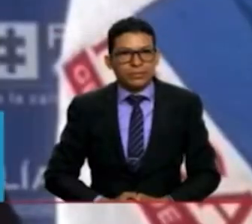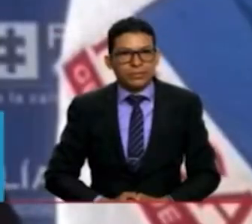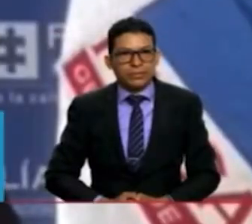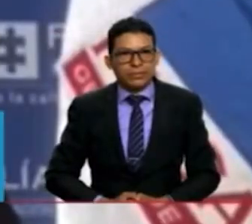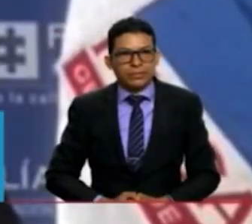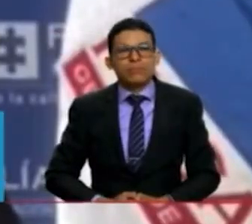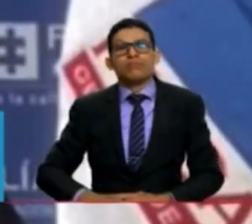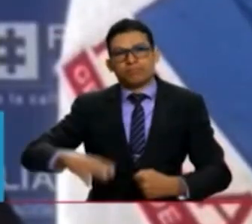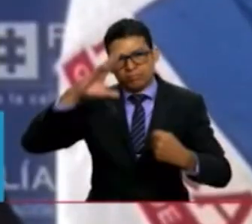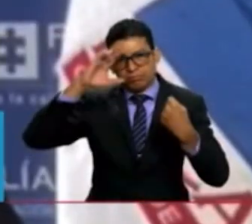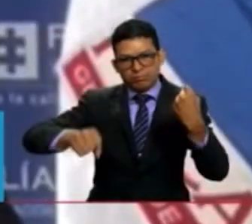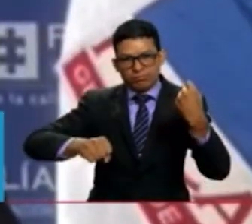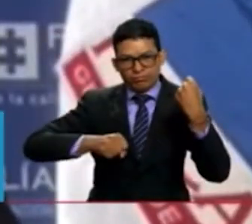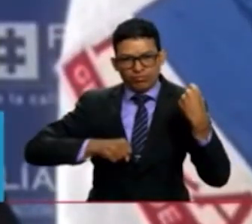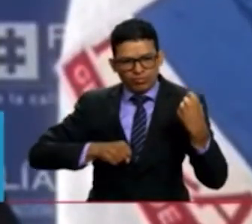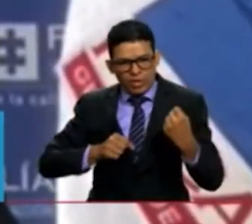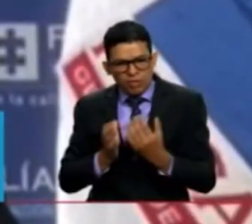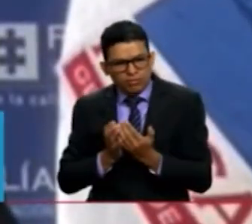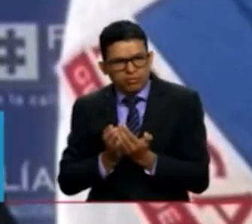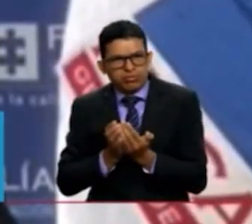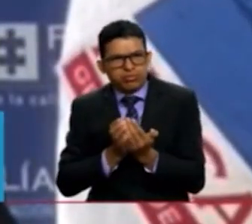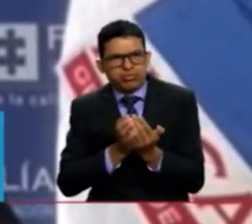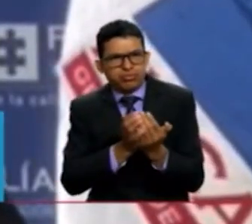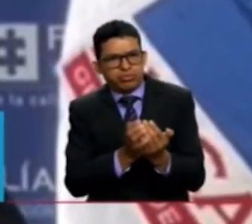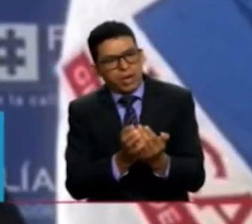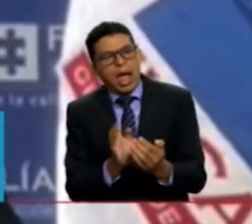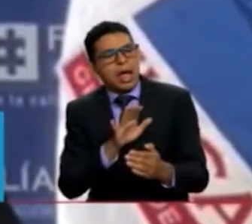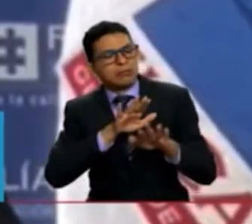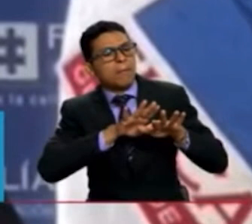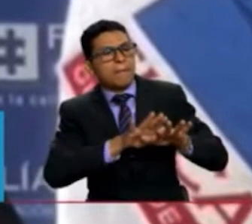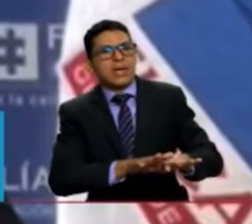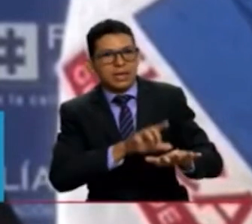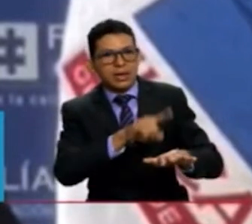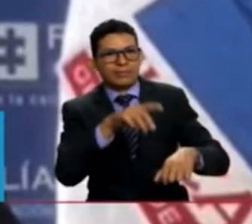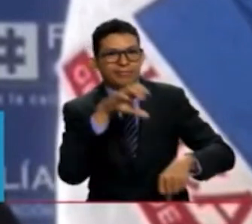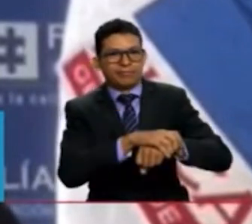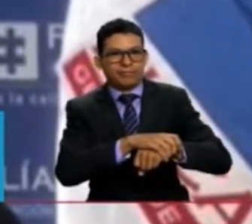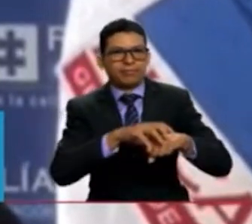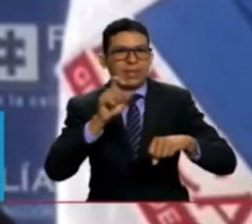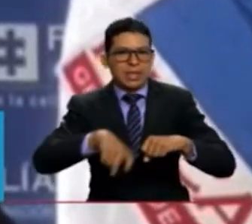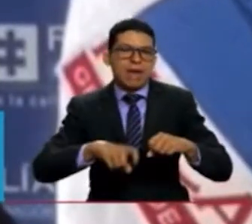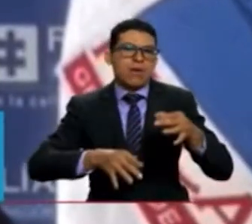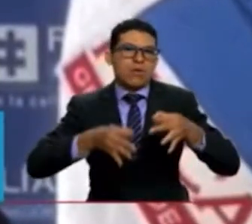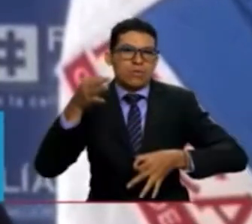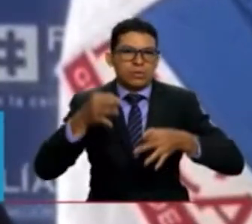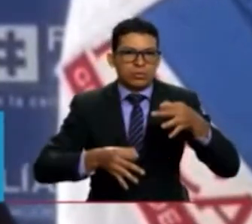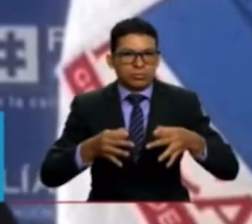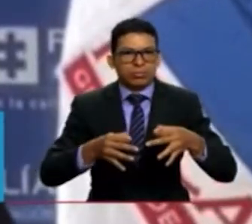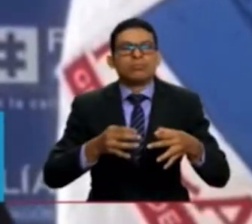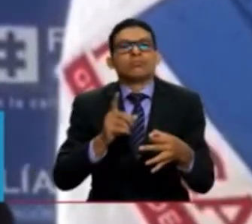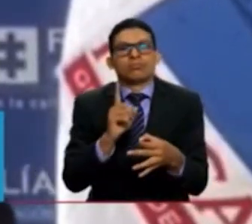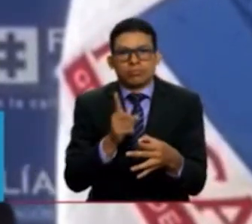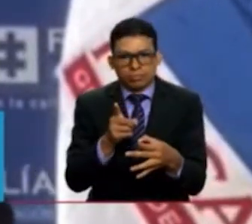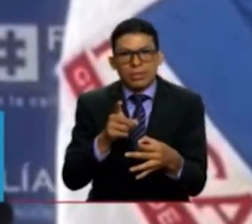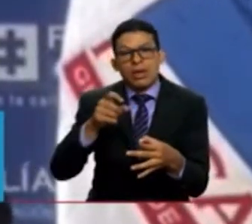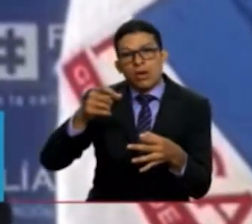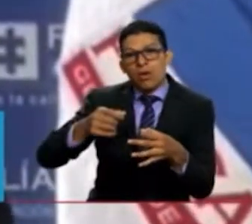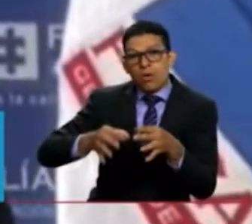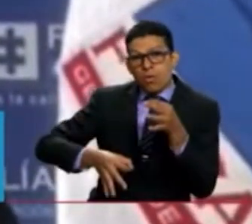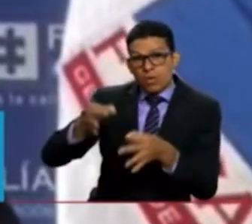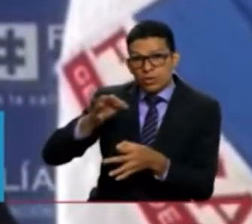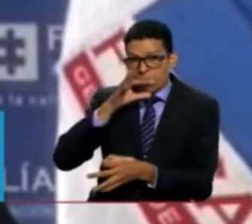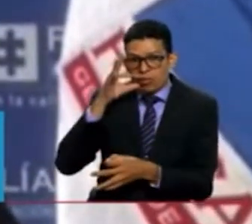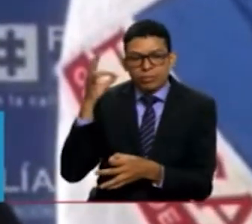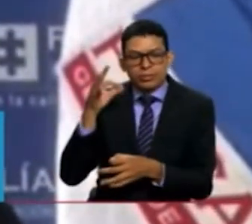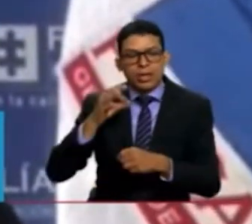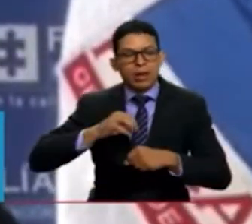Los militares lograron interceptar y capturar en flagrancia a Brigitte Barreiro para su judicialización. Avalada la solicitud, un juez con función de control